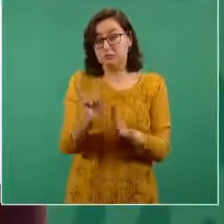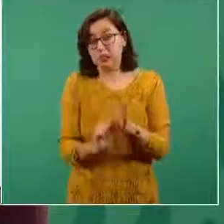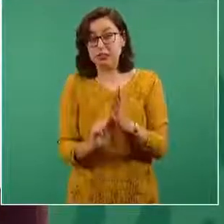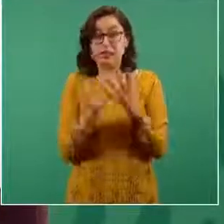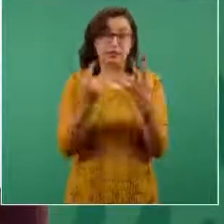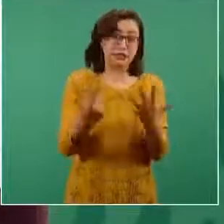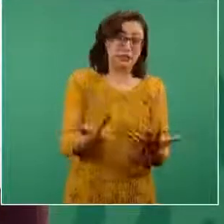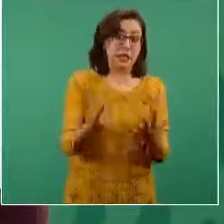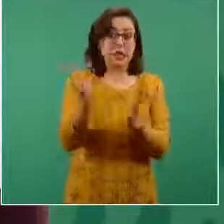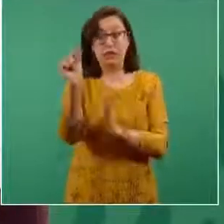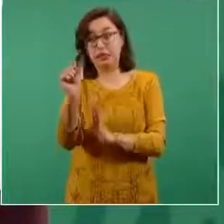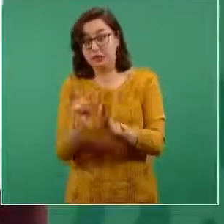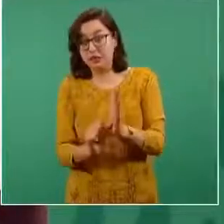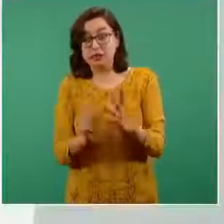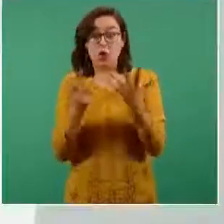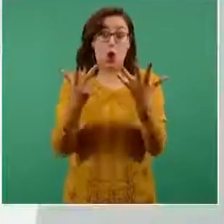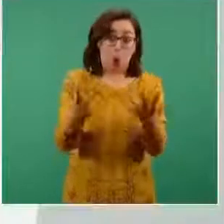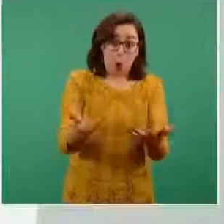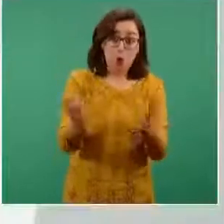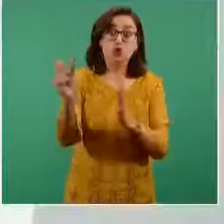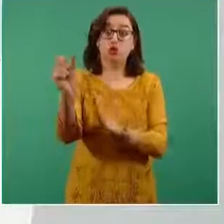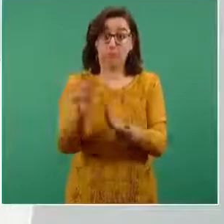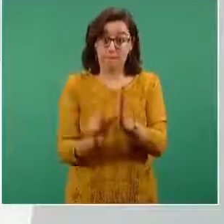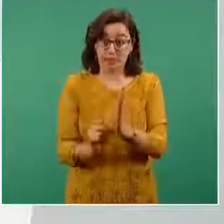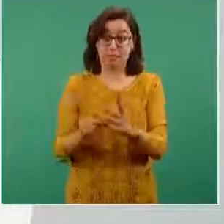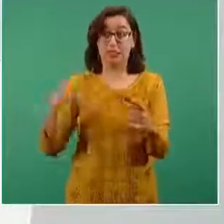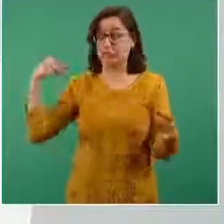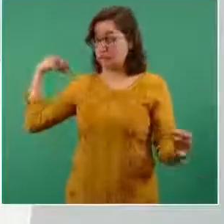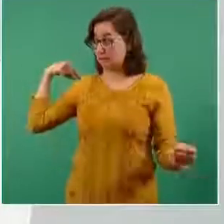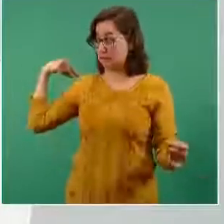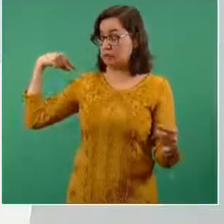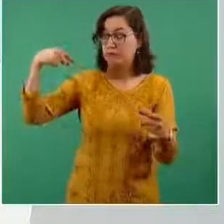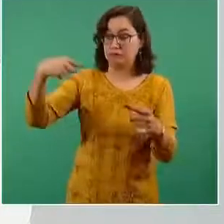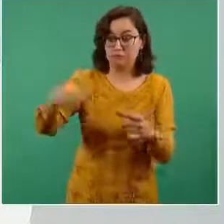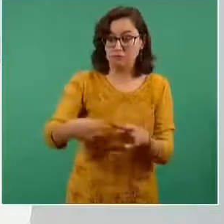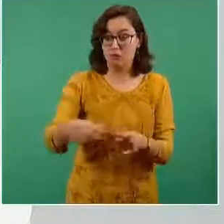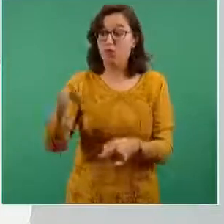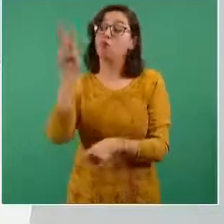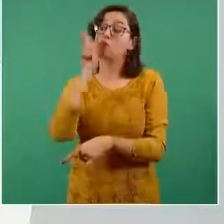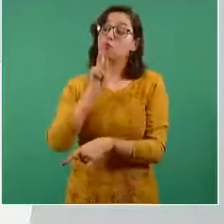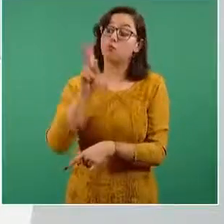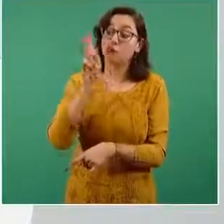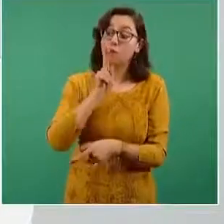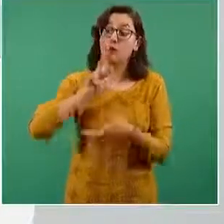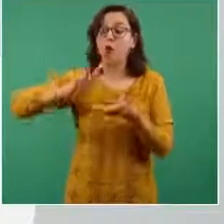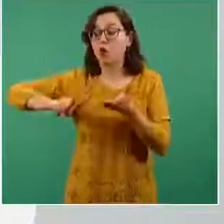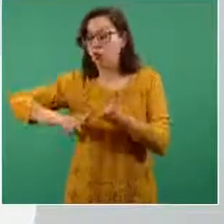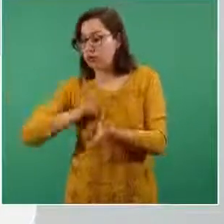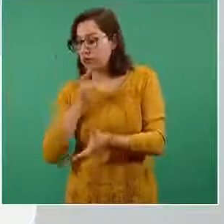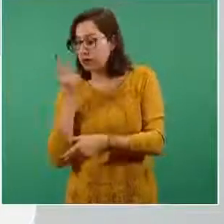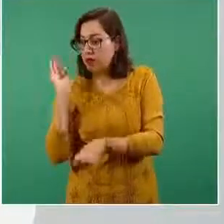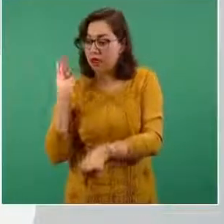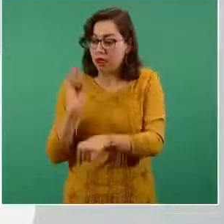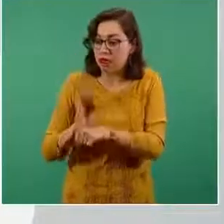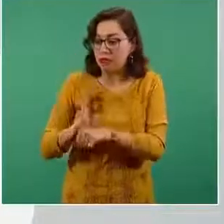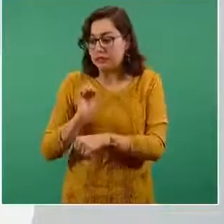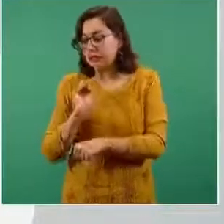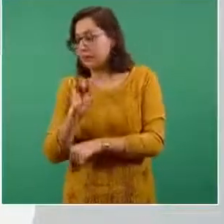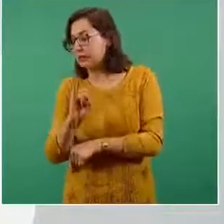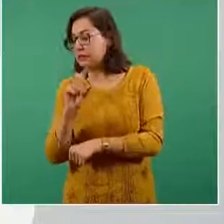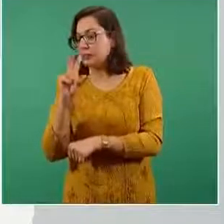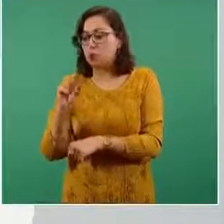empezaron estos ensayos, pues podamos entonces saber si al menos en ese tiempo se comprueba que obviamente